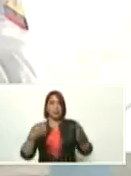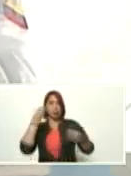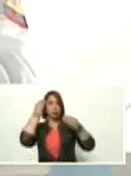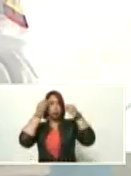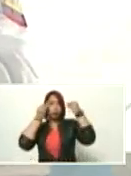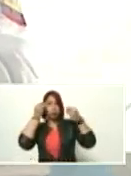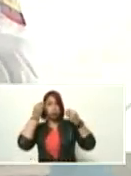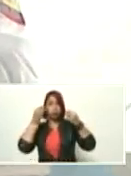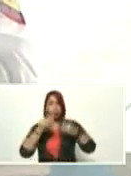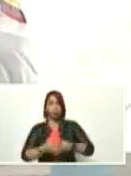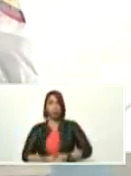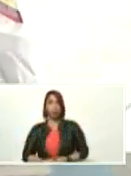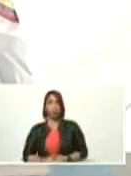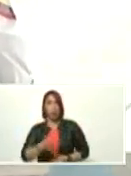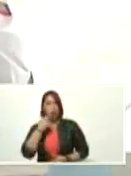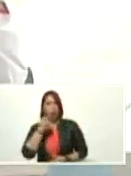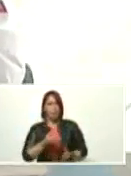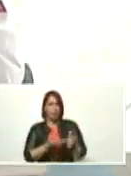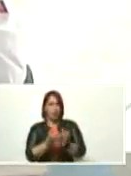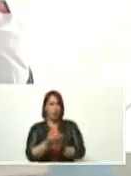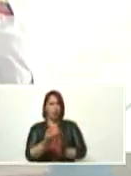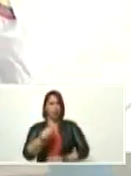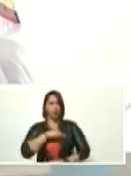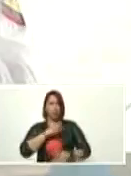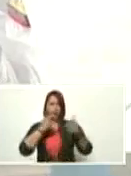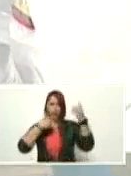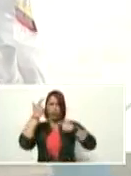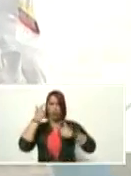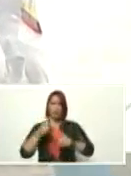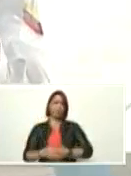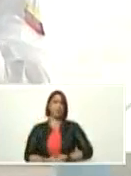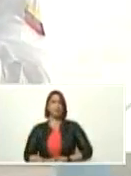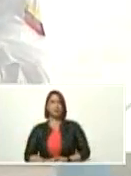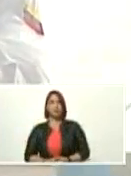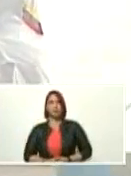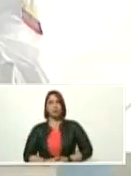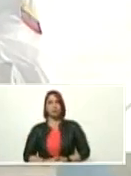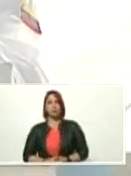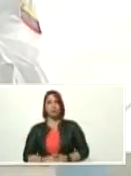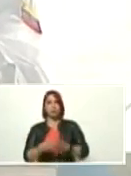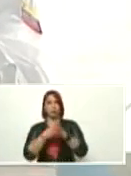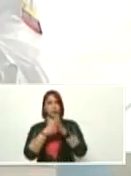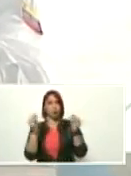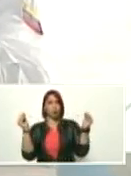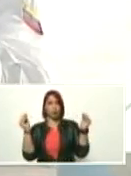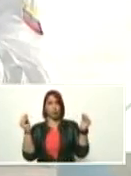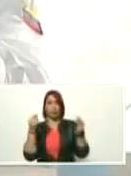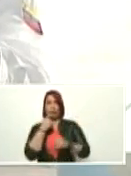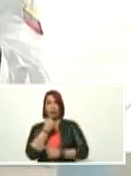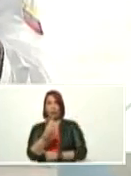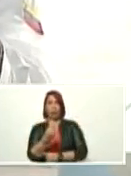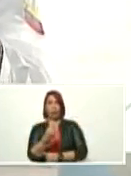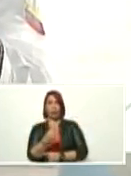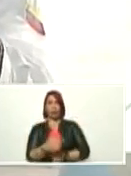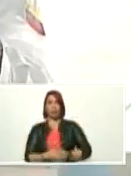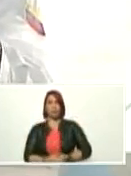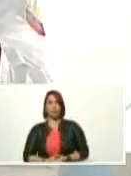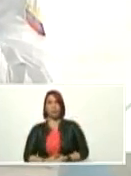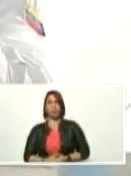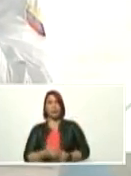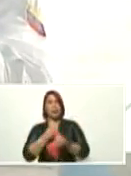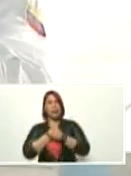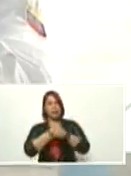pensador, hombre leal a nuestro comandante Chávez. En todas. Dice Farruco: